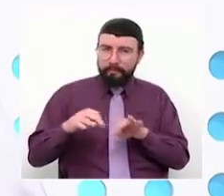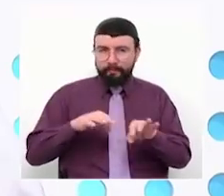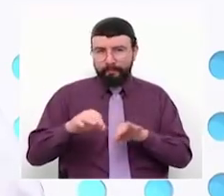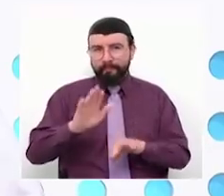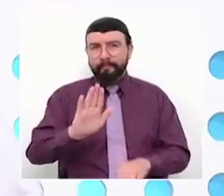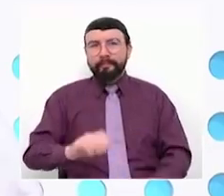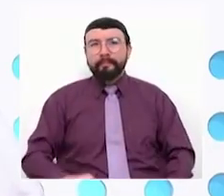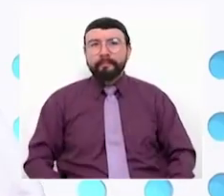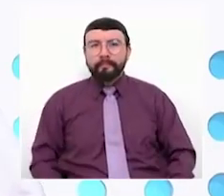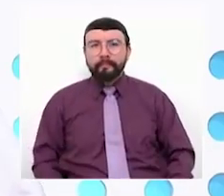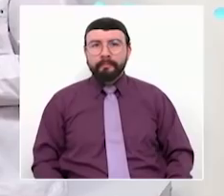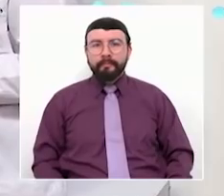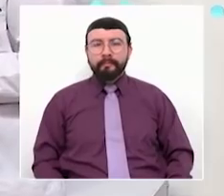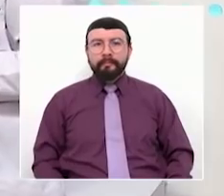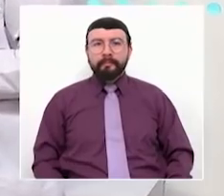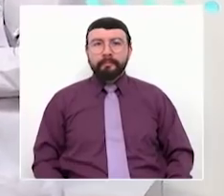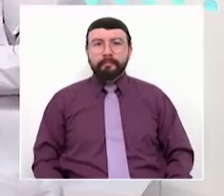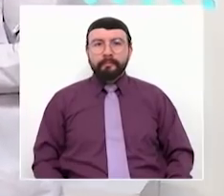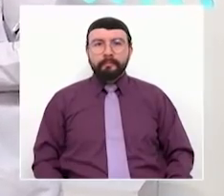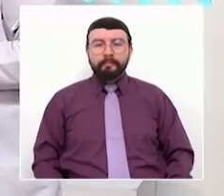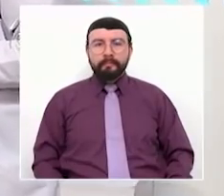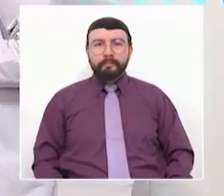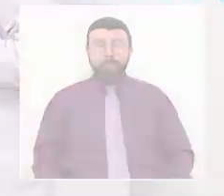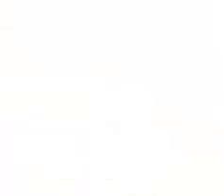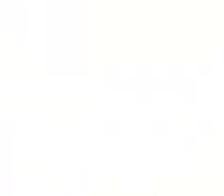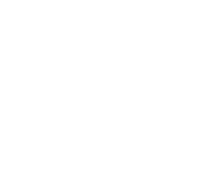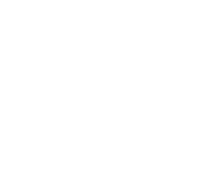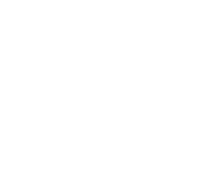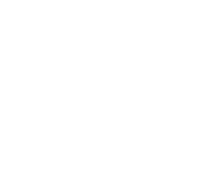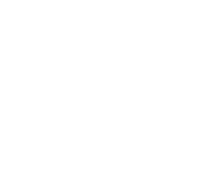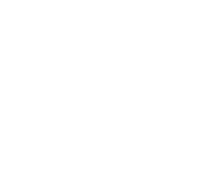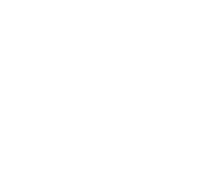Ya regresamos. Esto está...